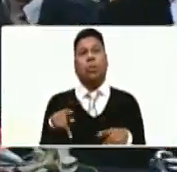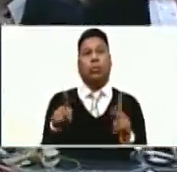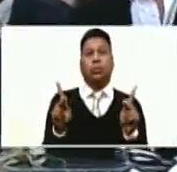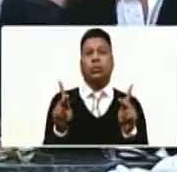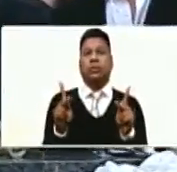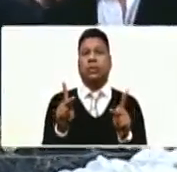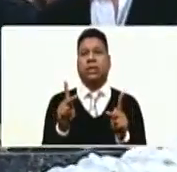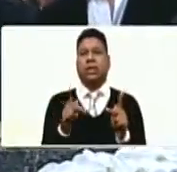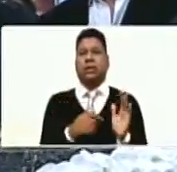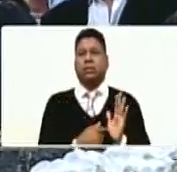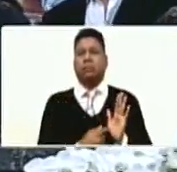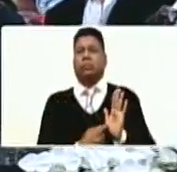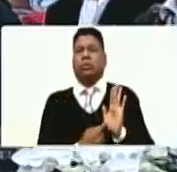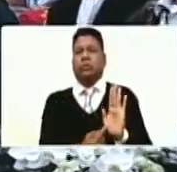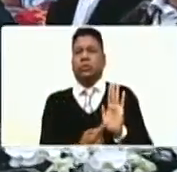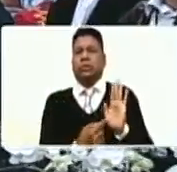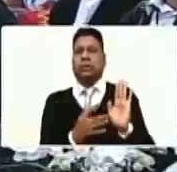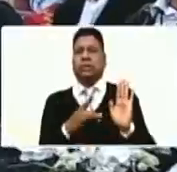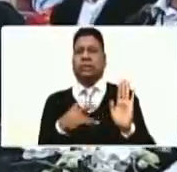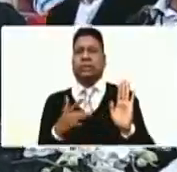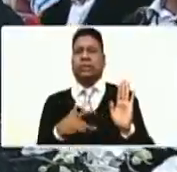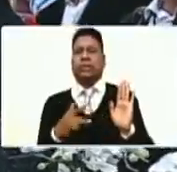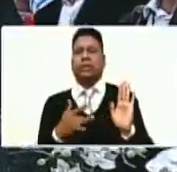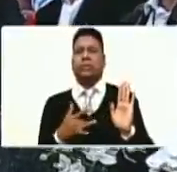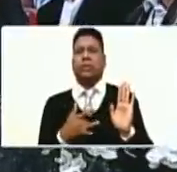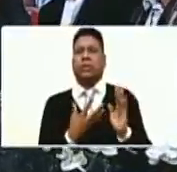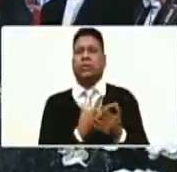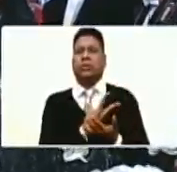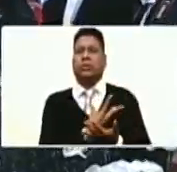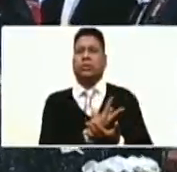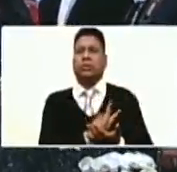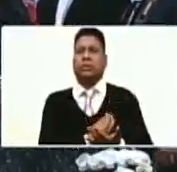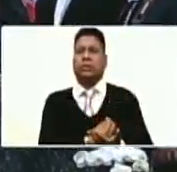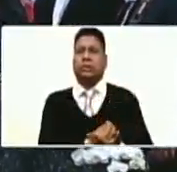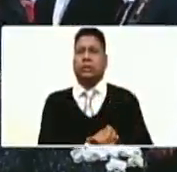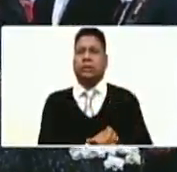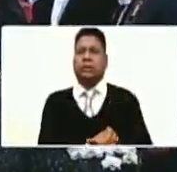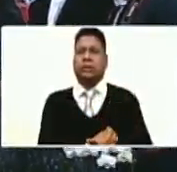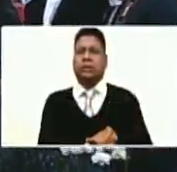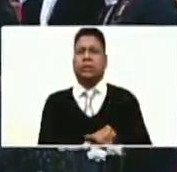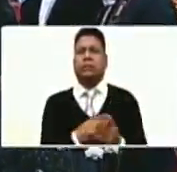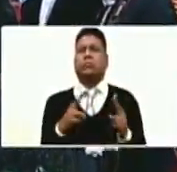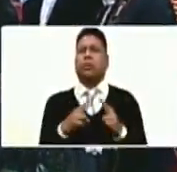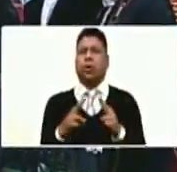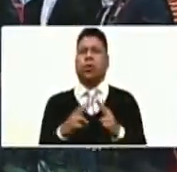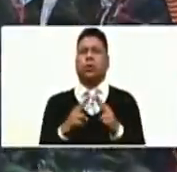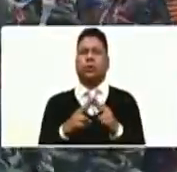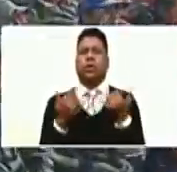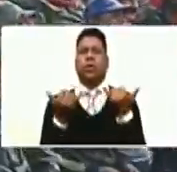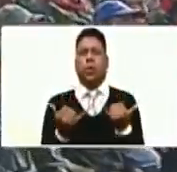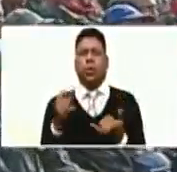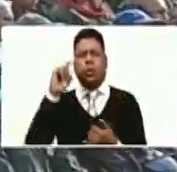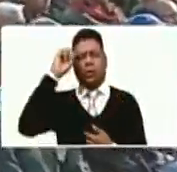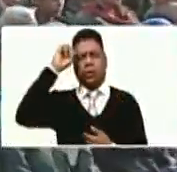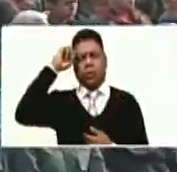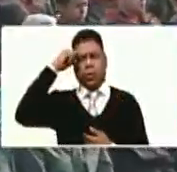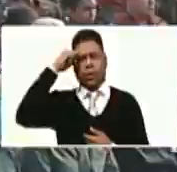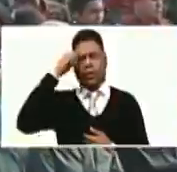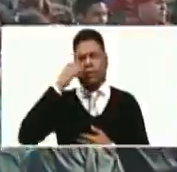expresar un sentimiento que hoy embarga a millones de venezolanos que conocieron de una u otra forma a Hugo Chávez y que hoy lo recuerdan con